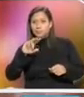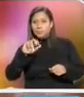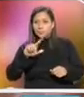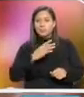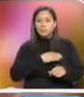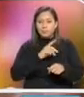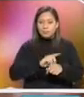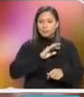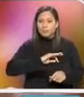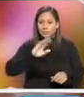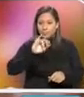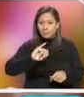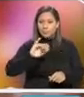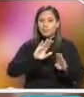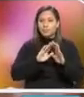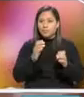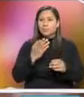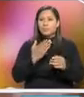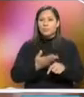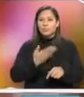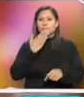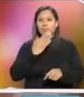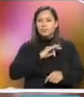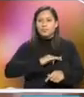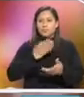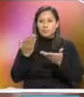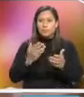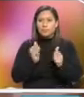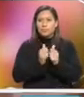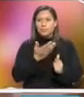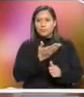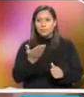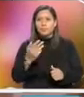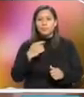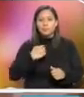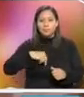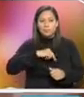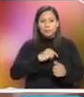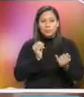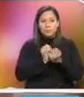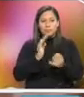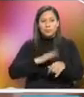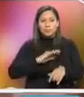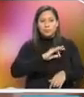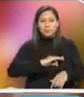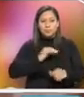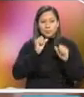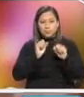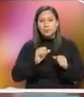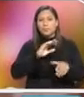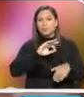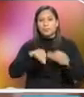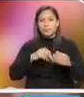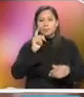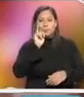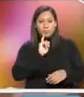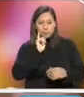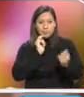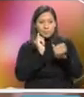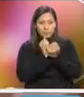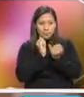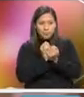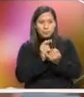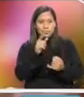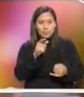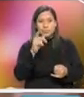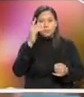Feliz jueves, ¿cómo estás? Hola, muy bien, muy feliz de estar aquí con ustedes. Nosotros estamos más felices y estoy segura de que todas las mujeres